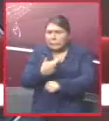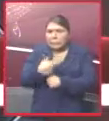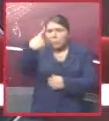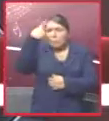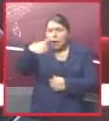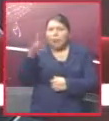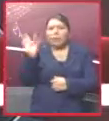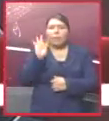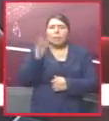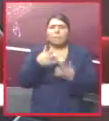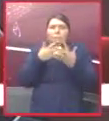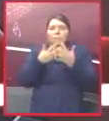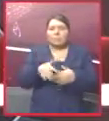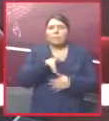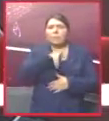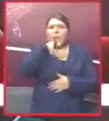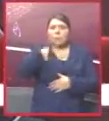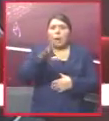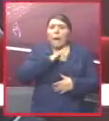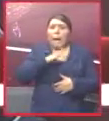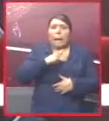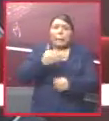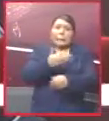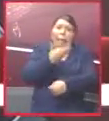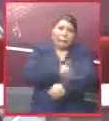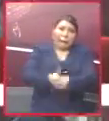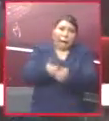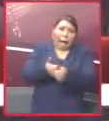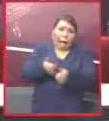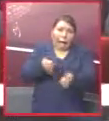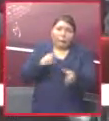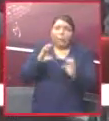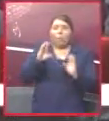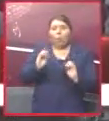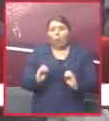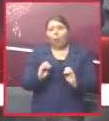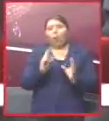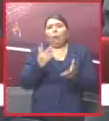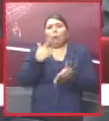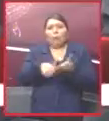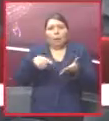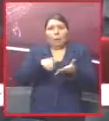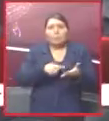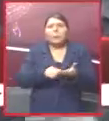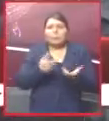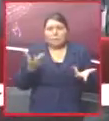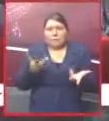o retardos en sus vuelos. Vamos a tener unos